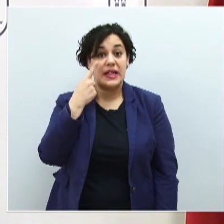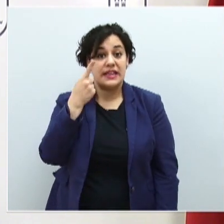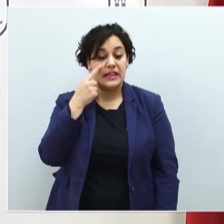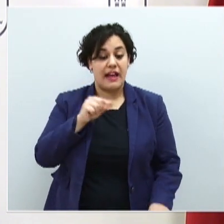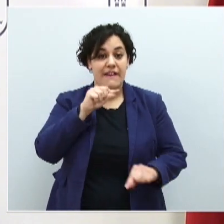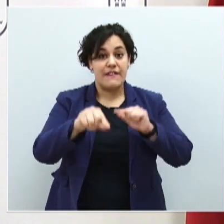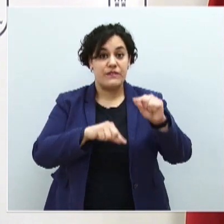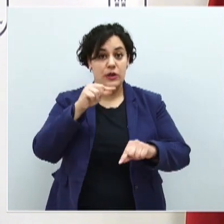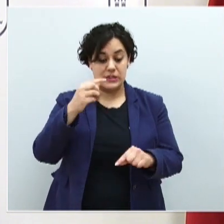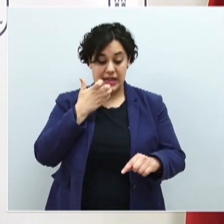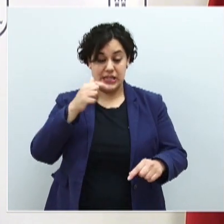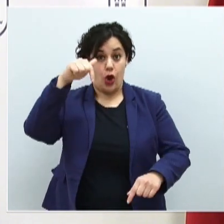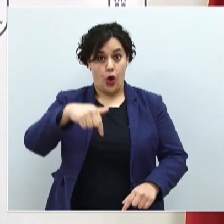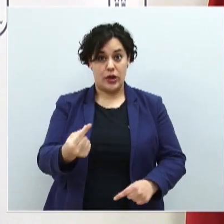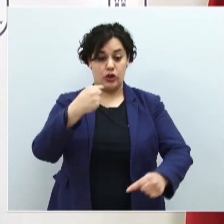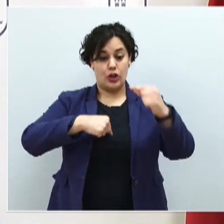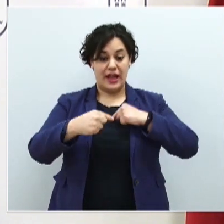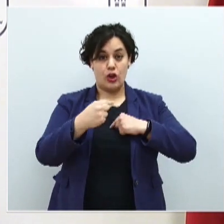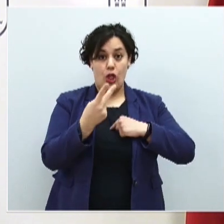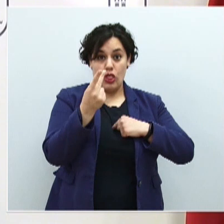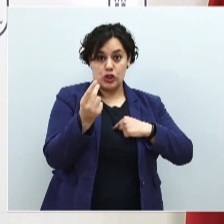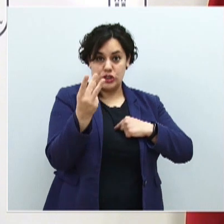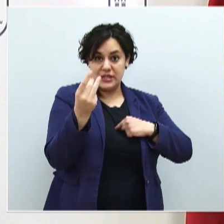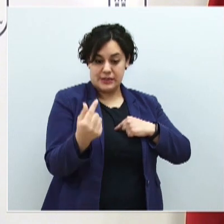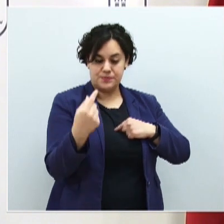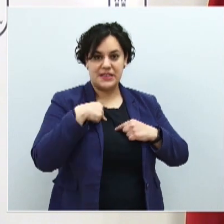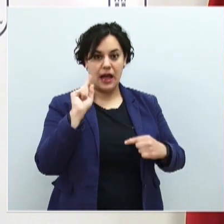del segundo o tercer día de contagio. Y son test que tenemos